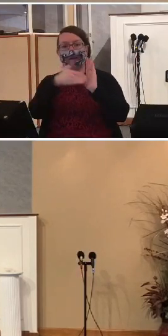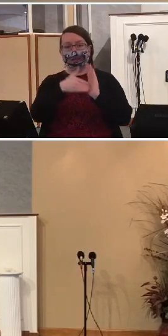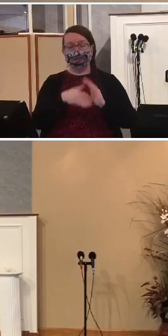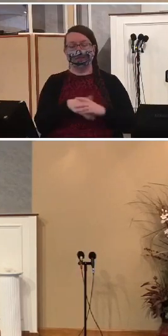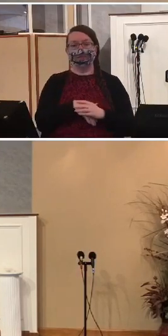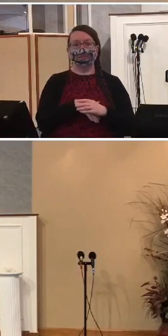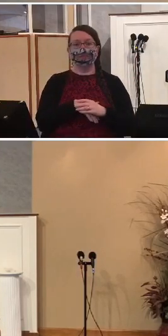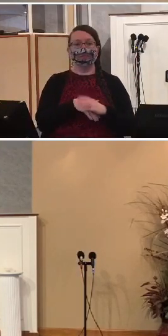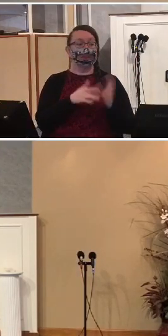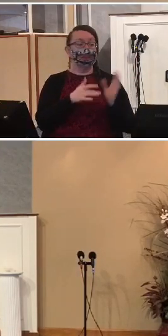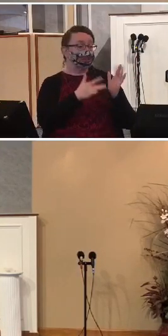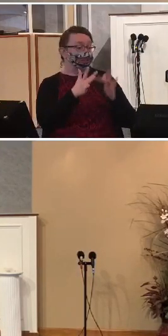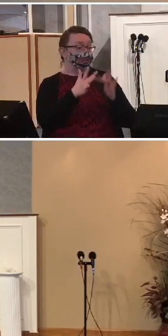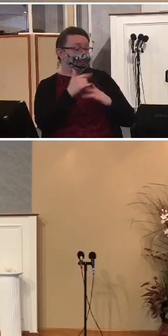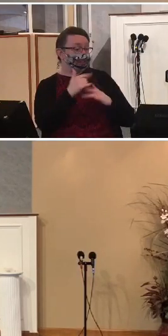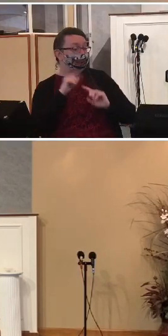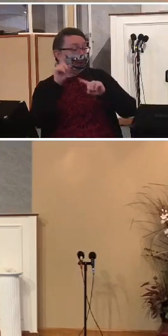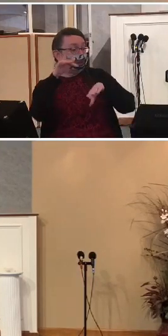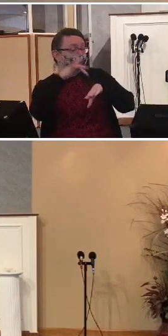día. Jesús,